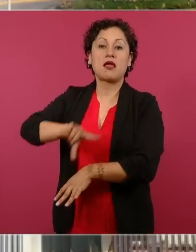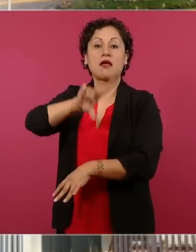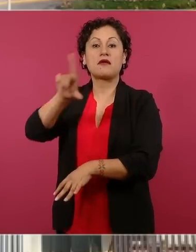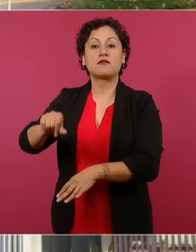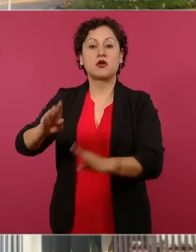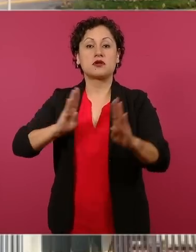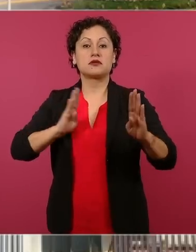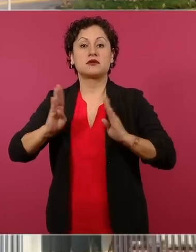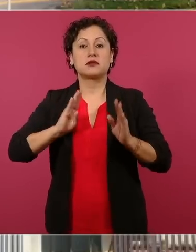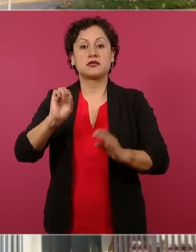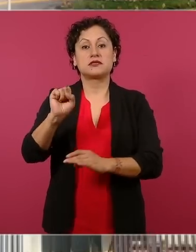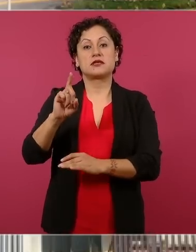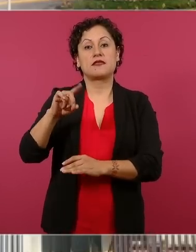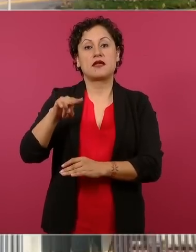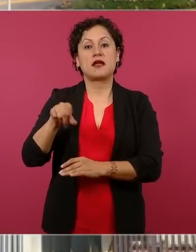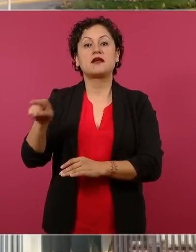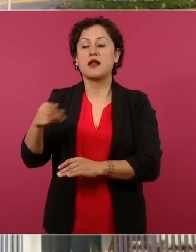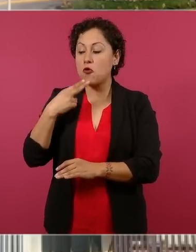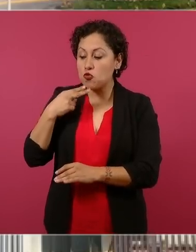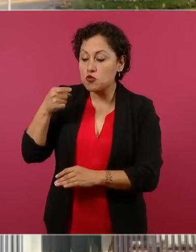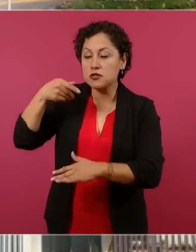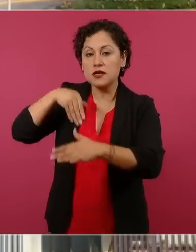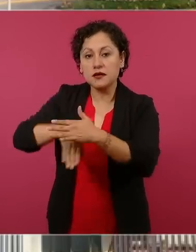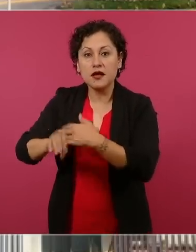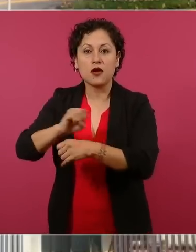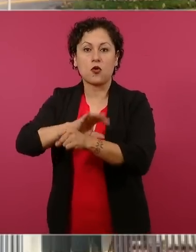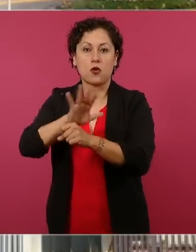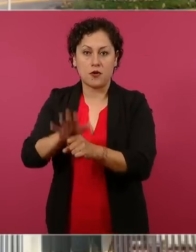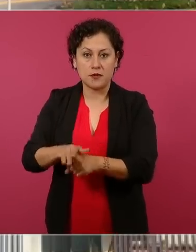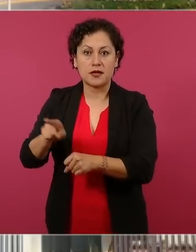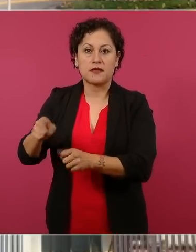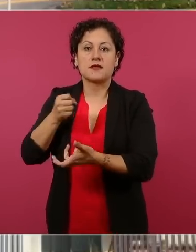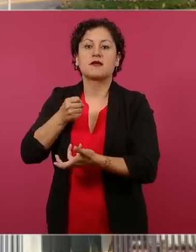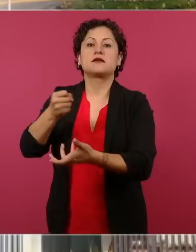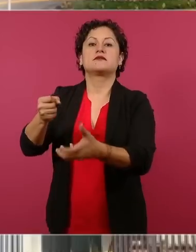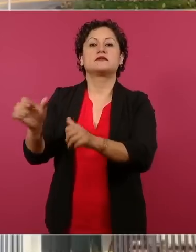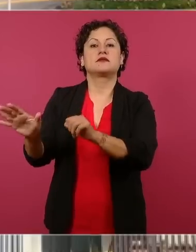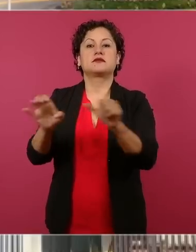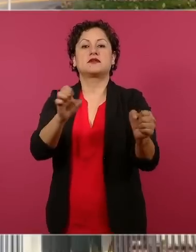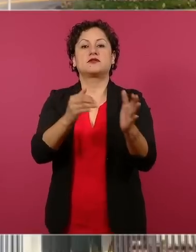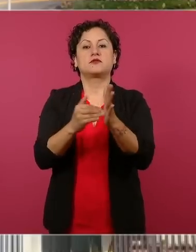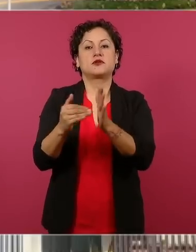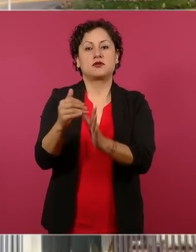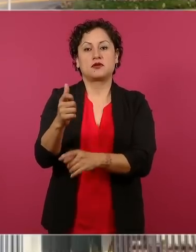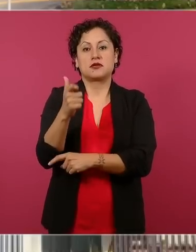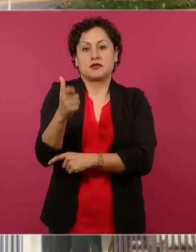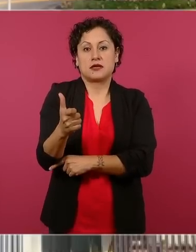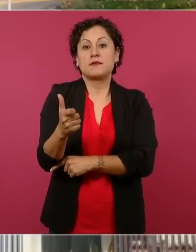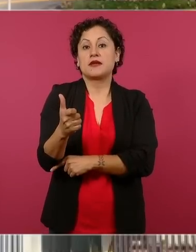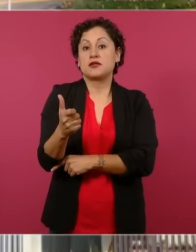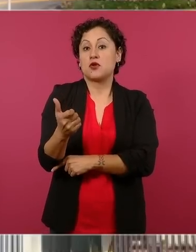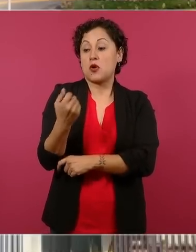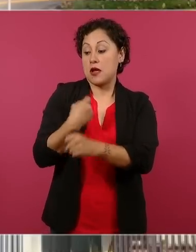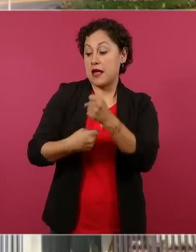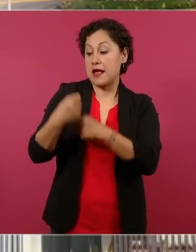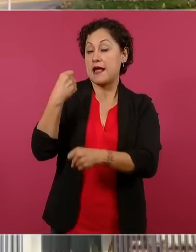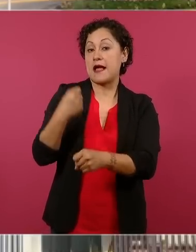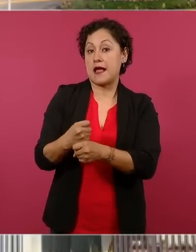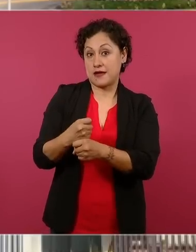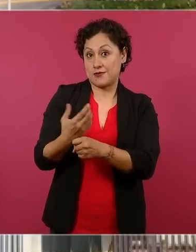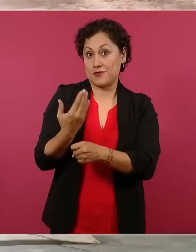para la atención de COVID y con una inversión de 600 millones de pesos se concluyó el 2 de junio del año